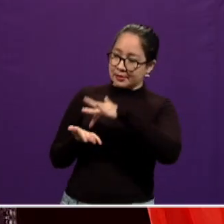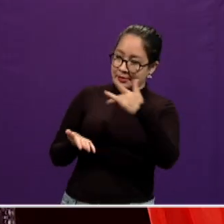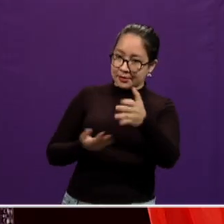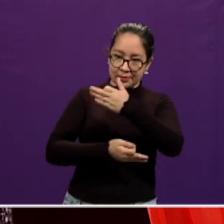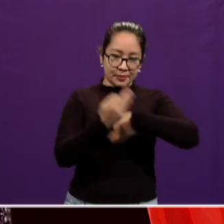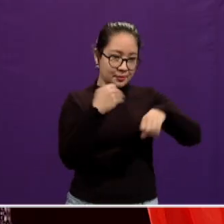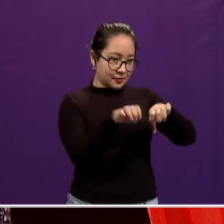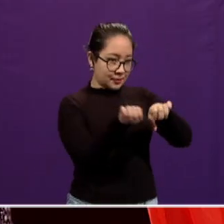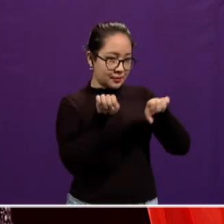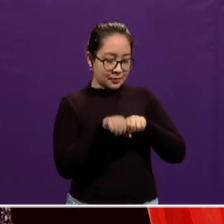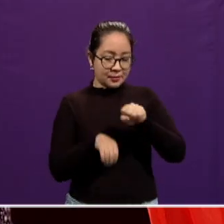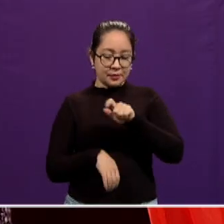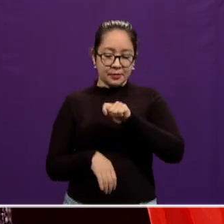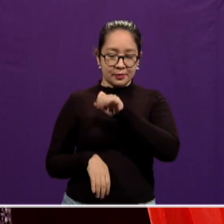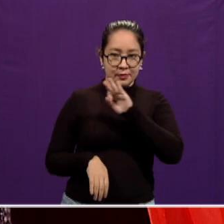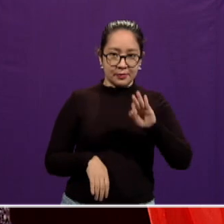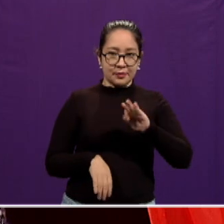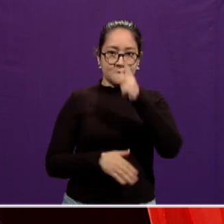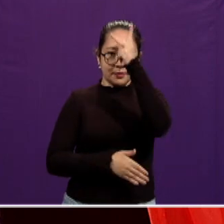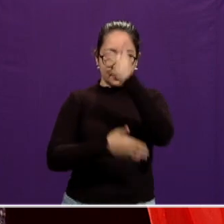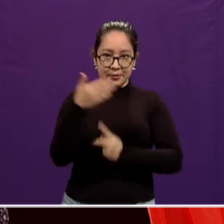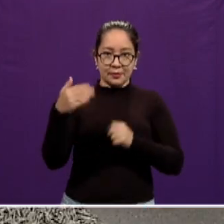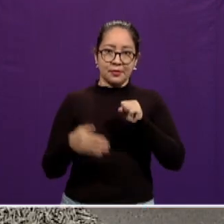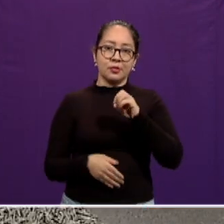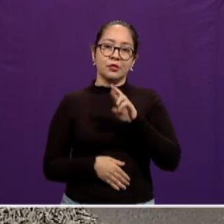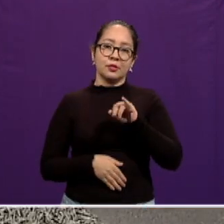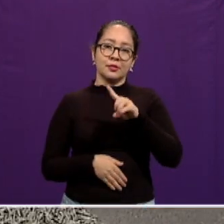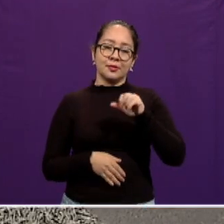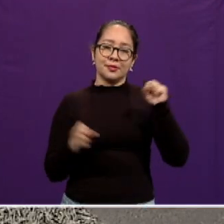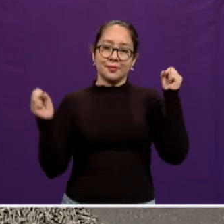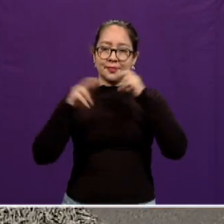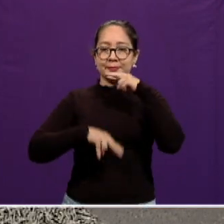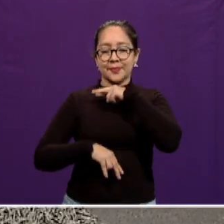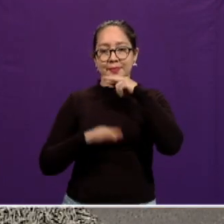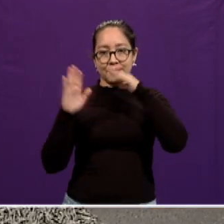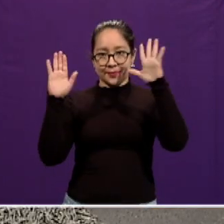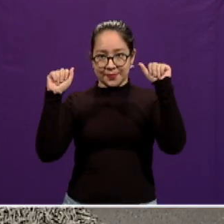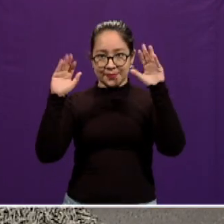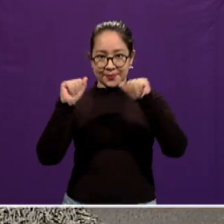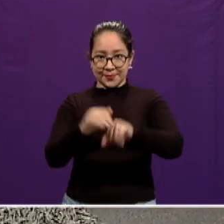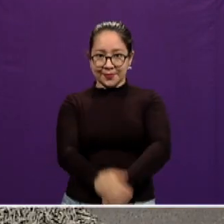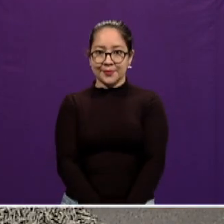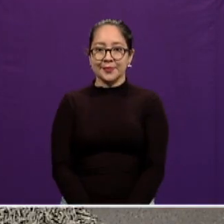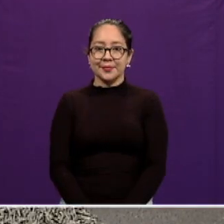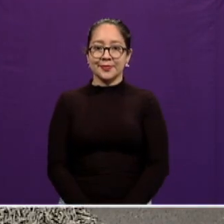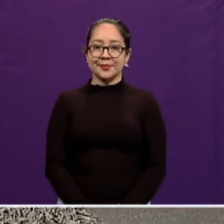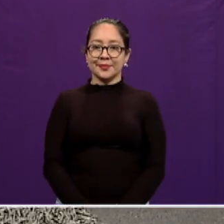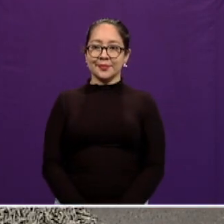staff de Sororidades. Aquí hemos terminado. Nos vemos en la próxima. Hasta pronto. Gracias.